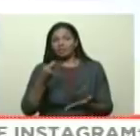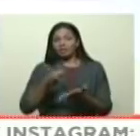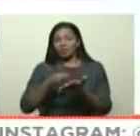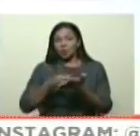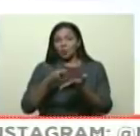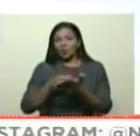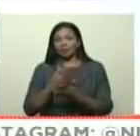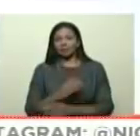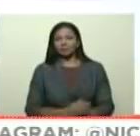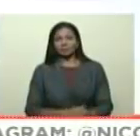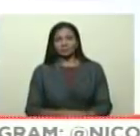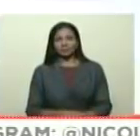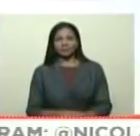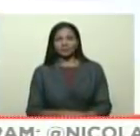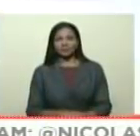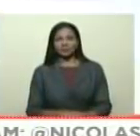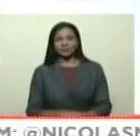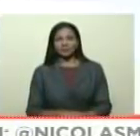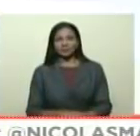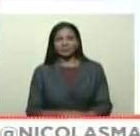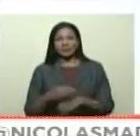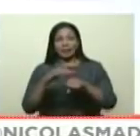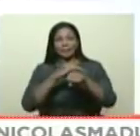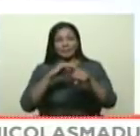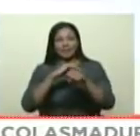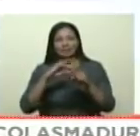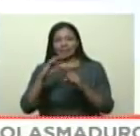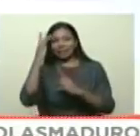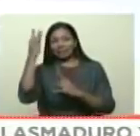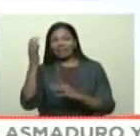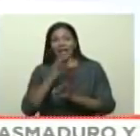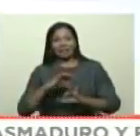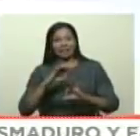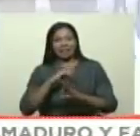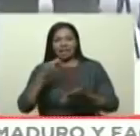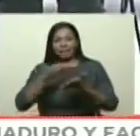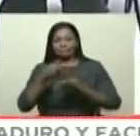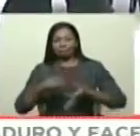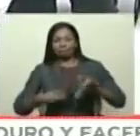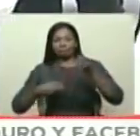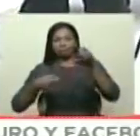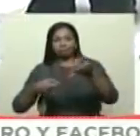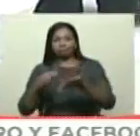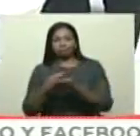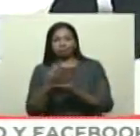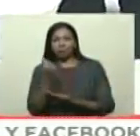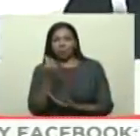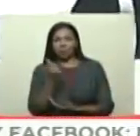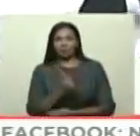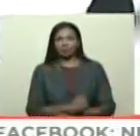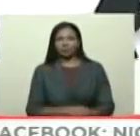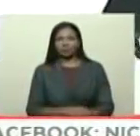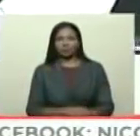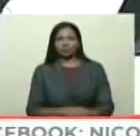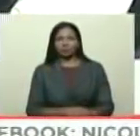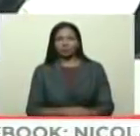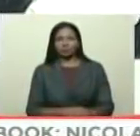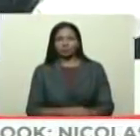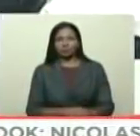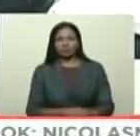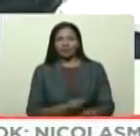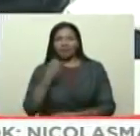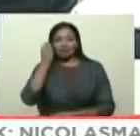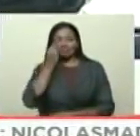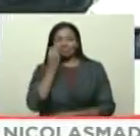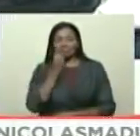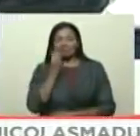pues. Ernesto no propone ideas sin pedir recursos. No come coba, pues, para pedir.